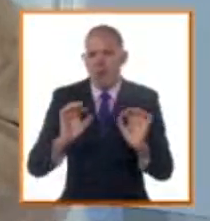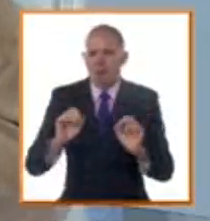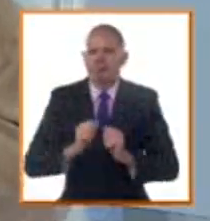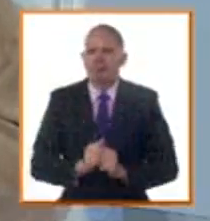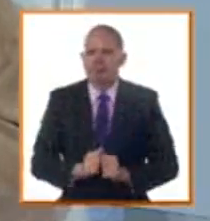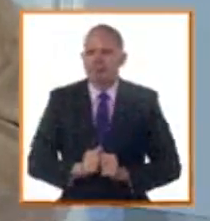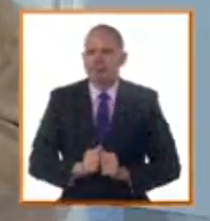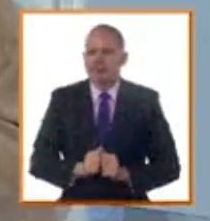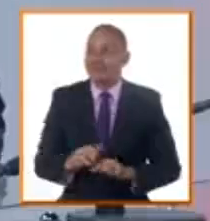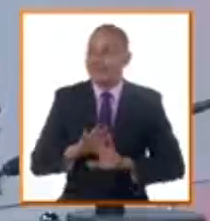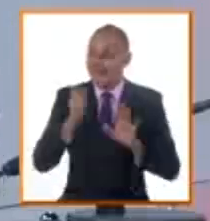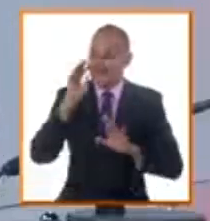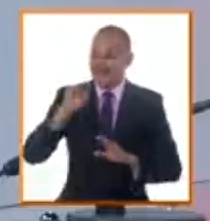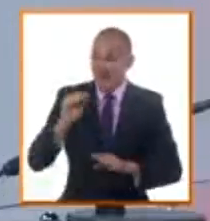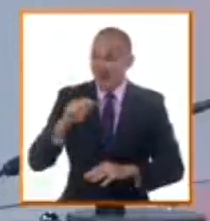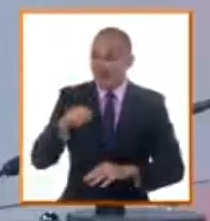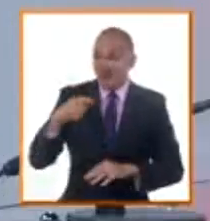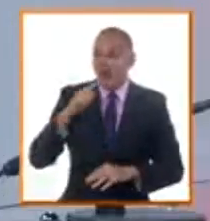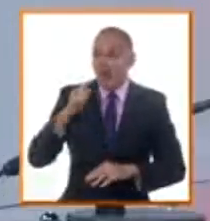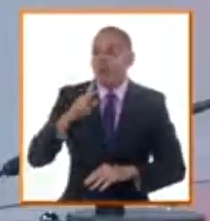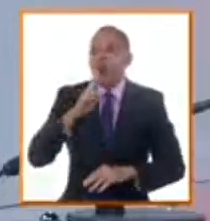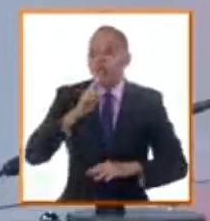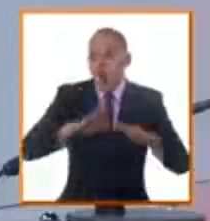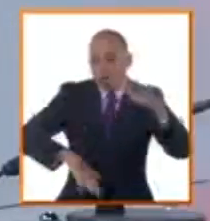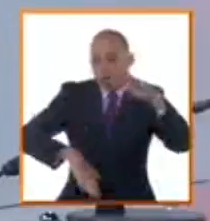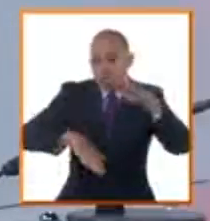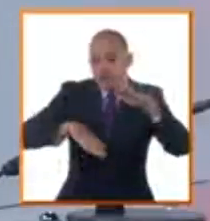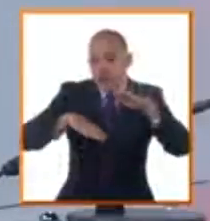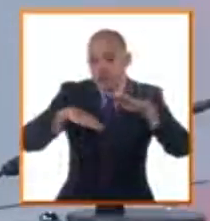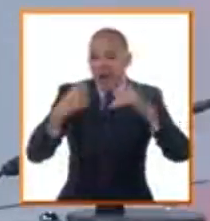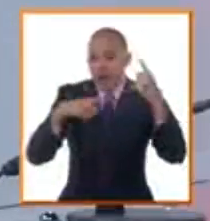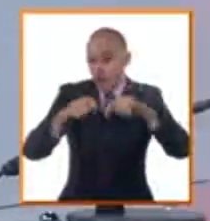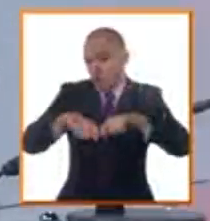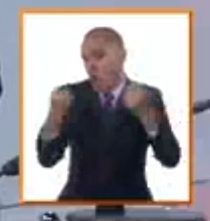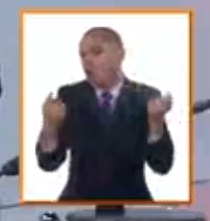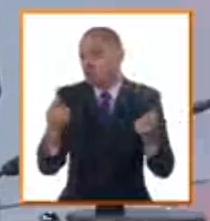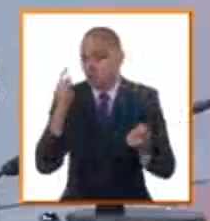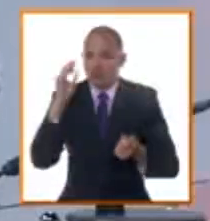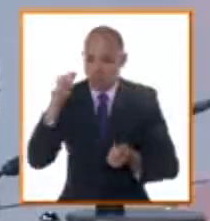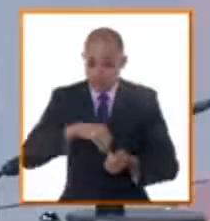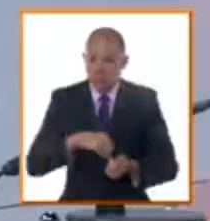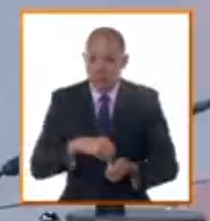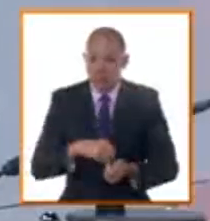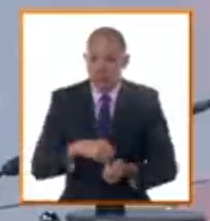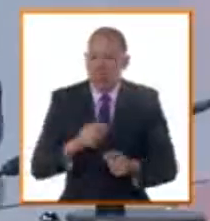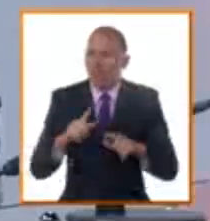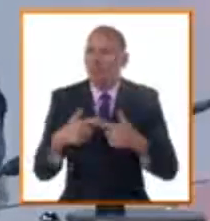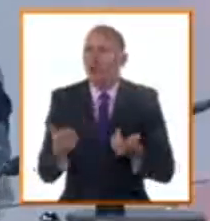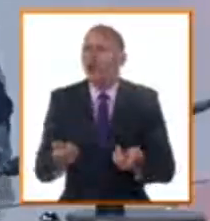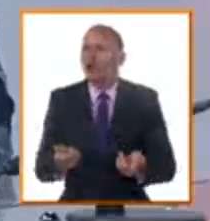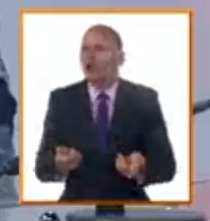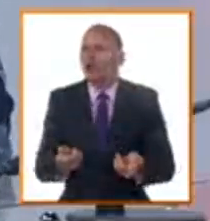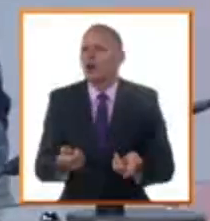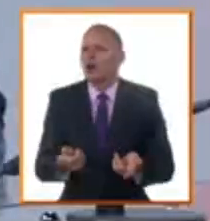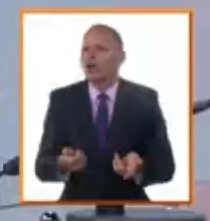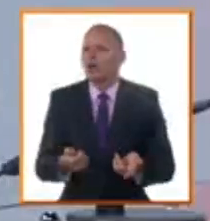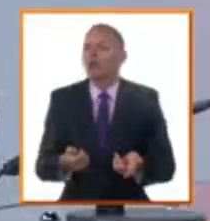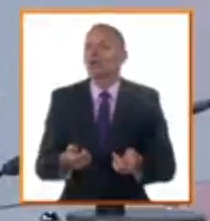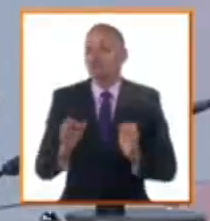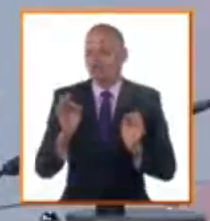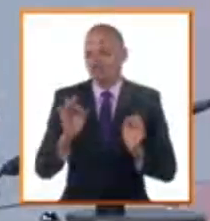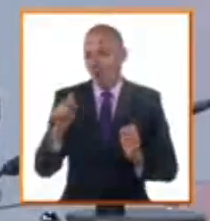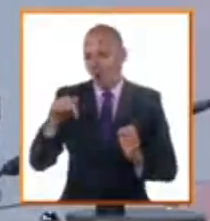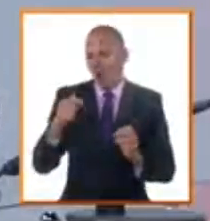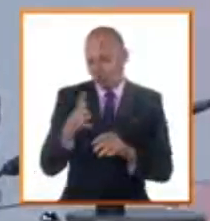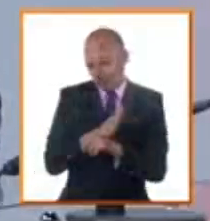récord. Yo estoy preguntando porque creo que fue hoy, cuando nos veíamos antes de la